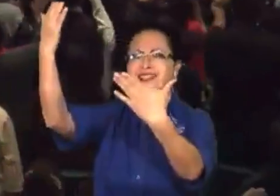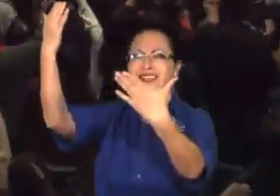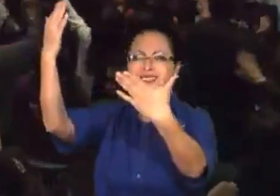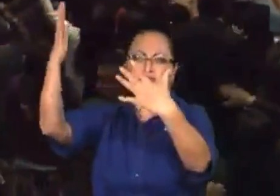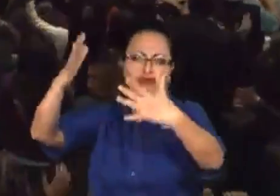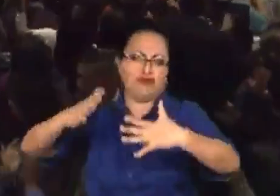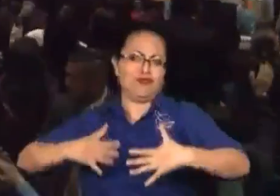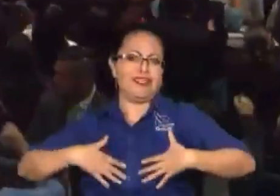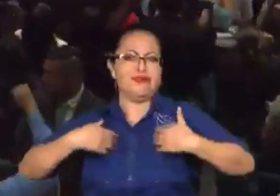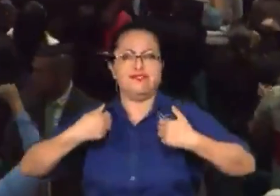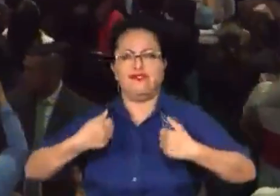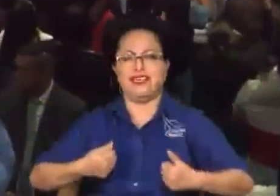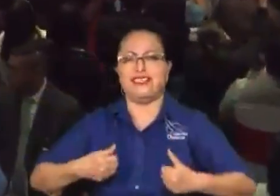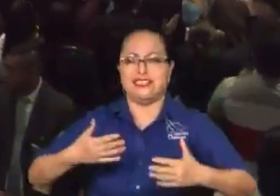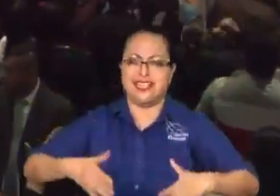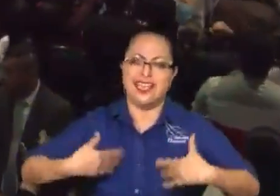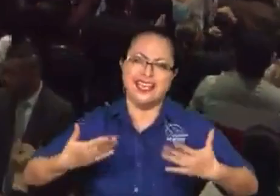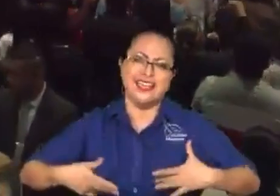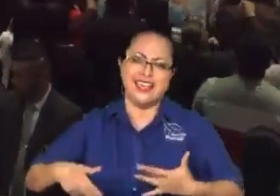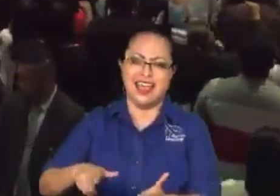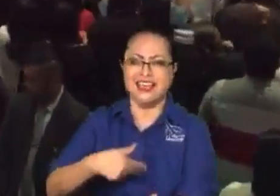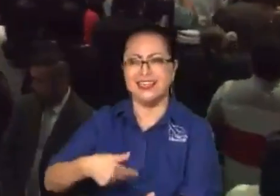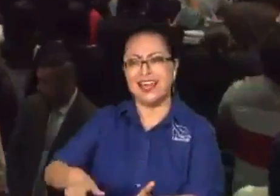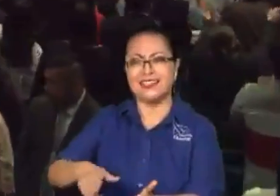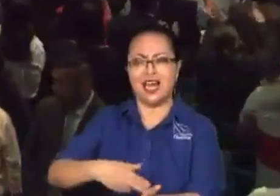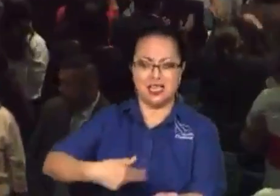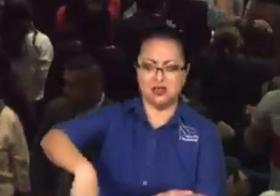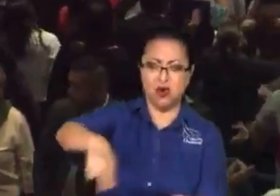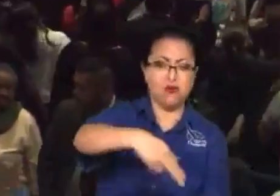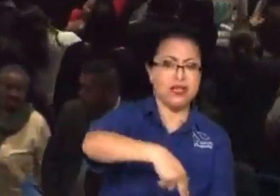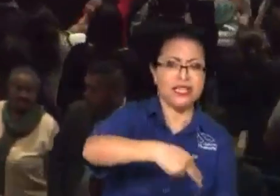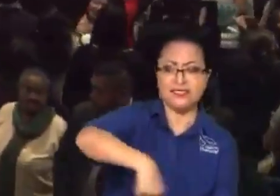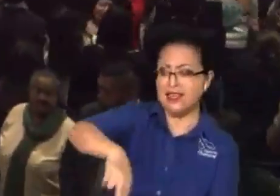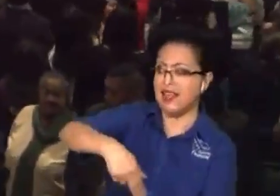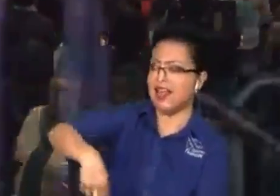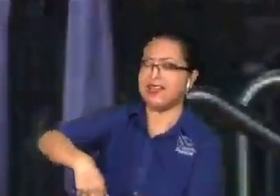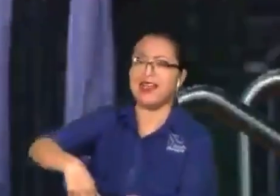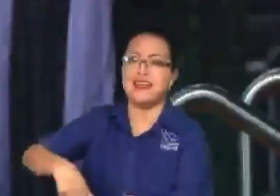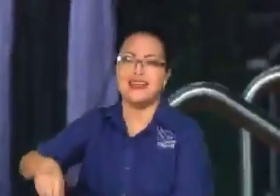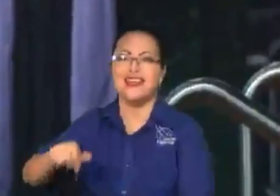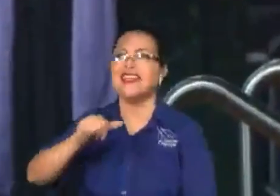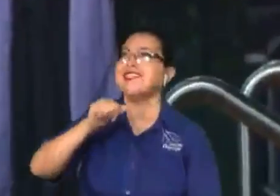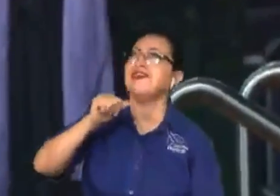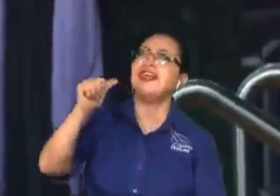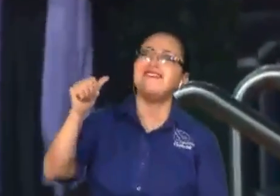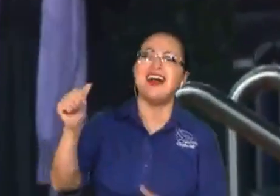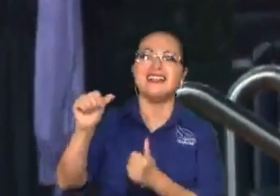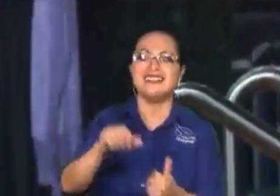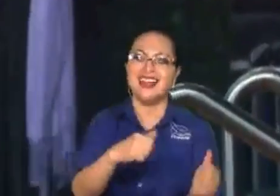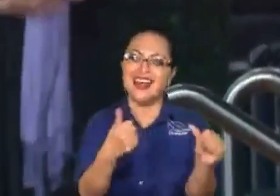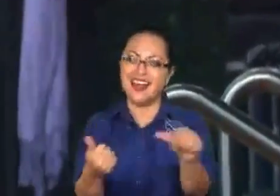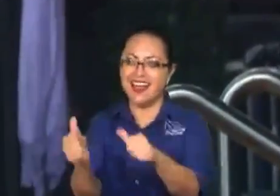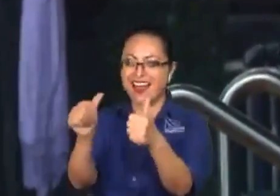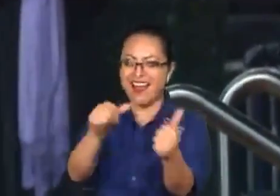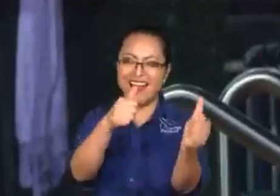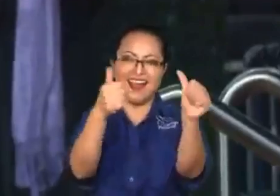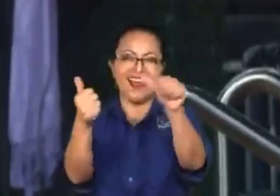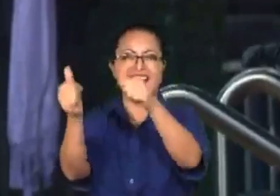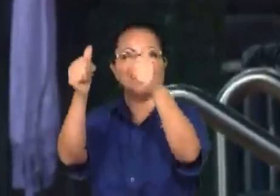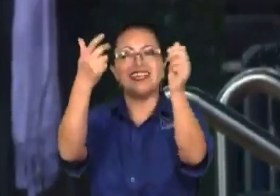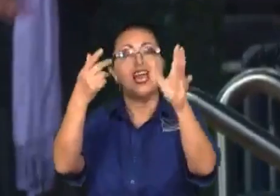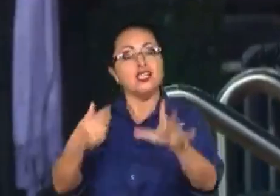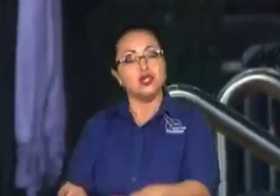de gracias, con todas mis fuerzas, alegría. Doy vueltas en el aire y grito alabanza.